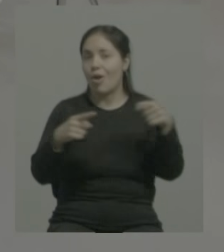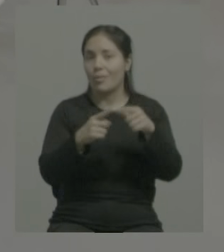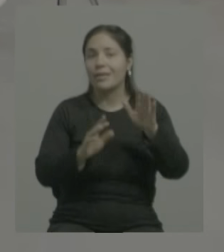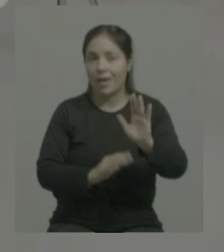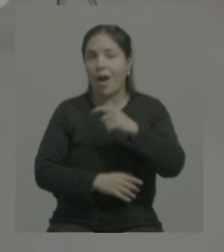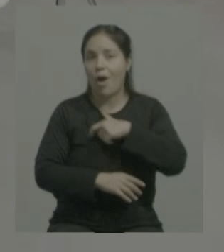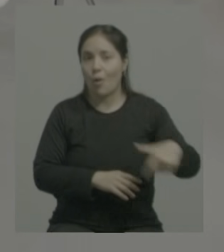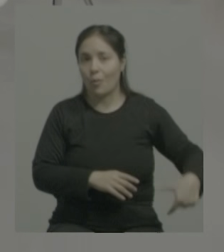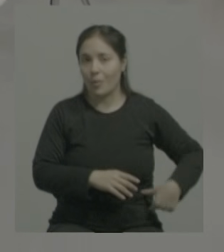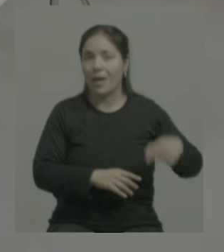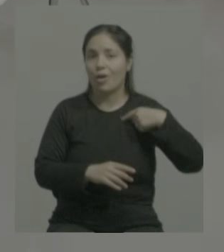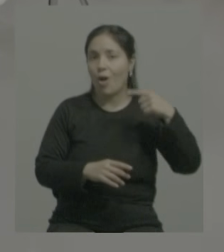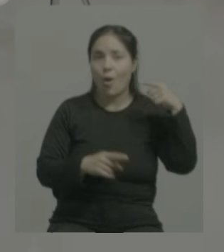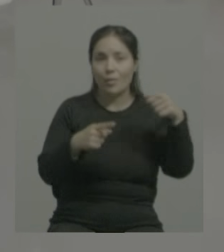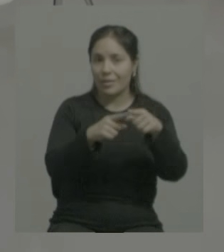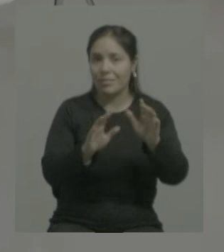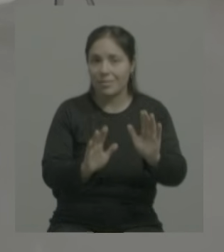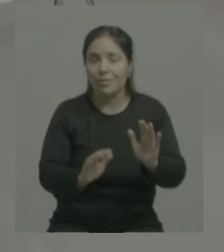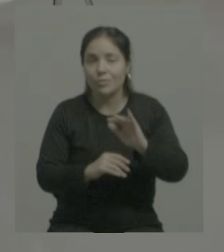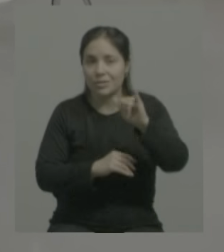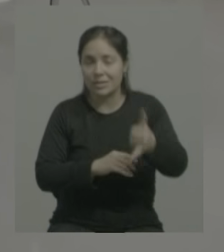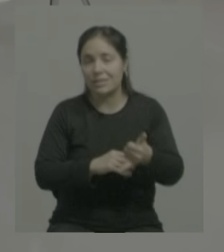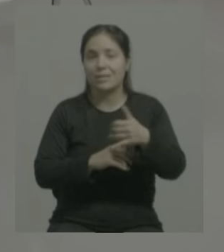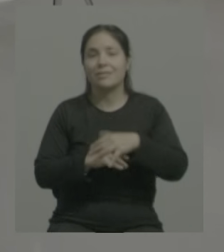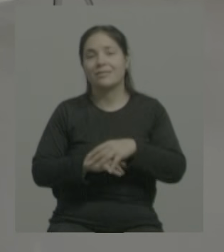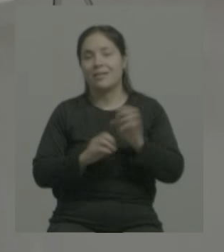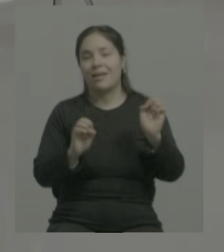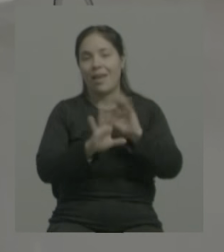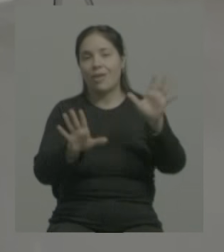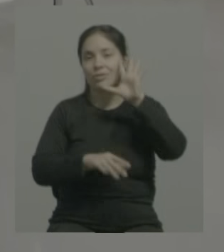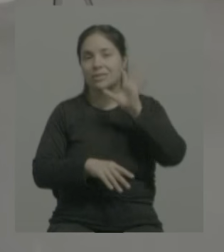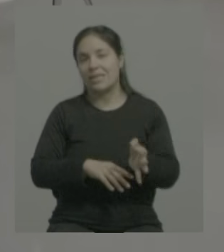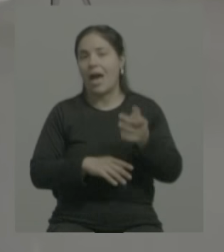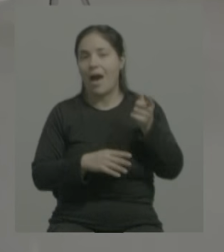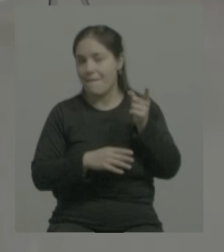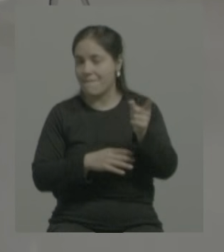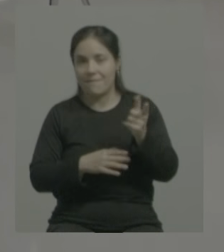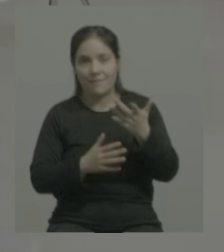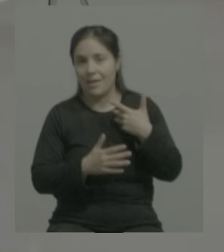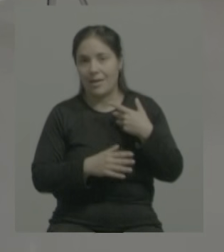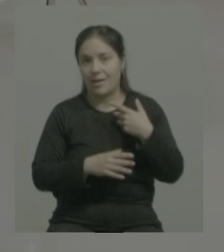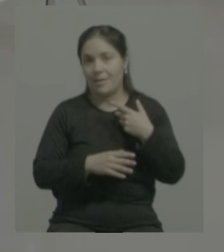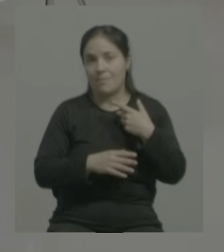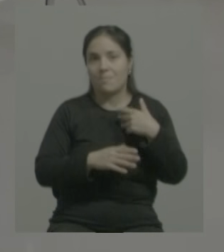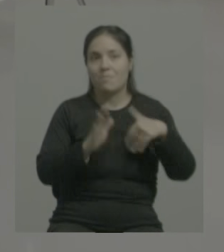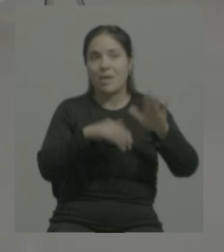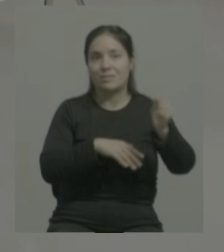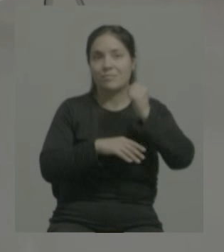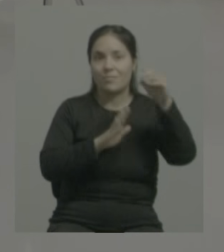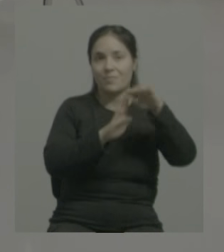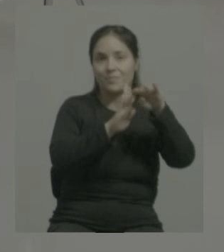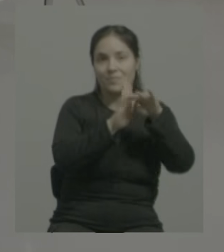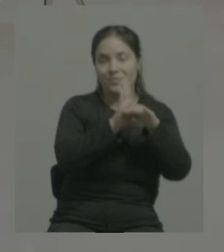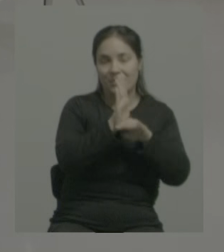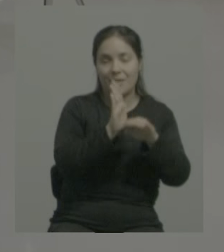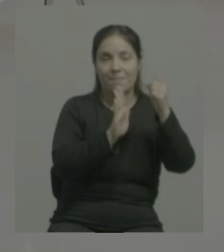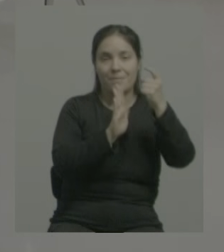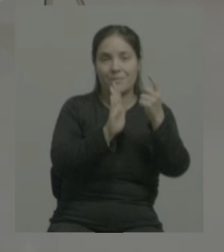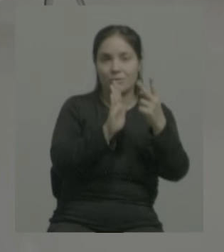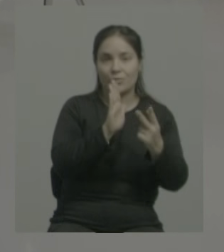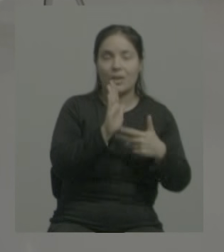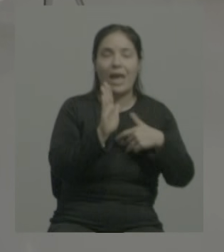está eligiendo el gobierno nacional. Creo que tiene muy claro las prioridades que le va a dar a su gobierno. Me parece